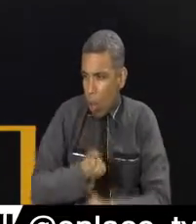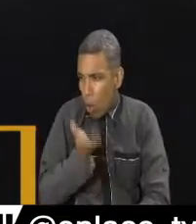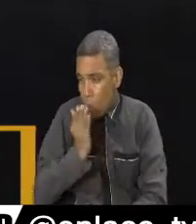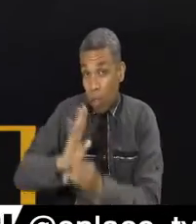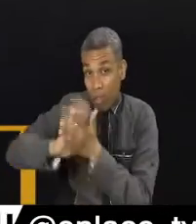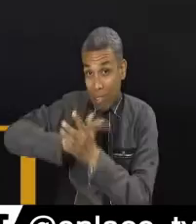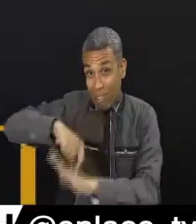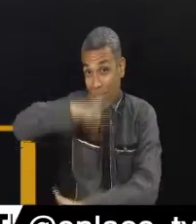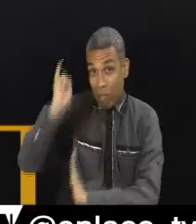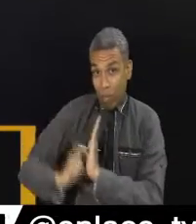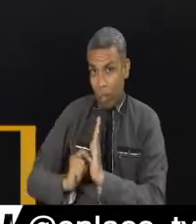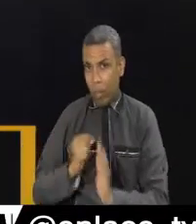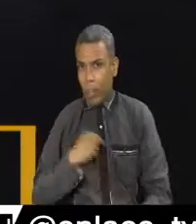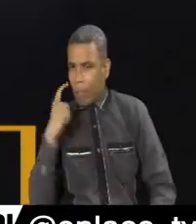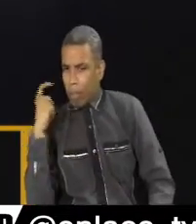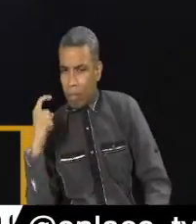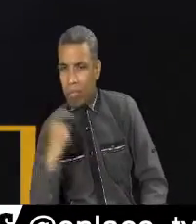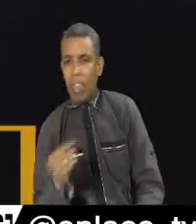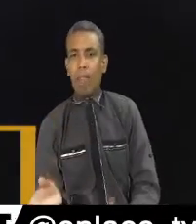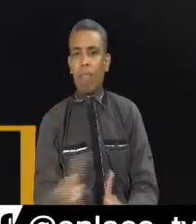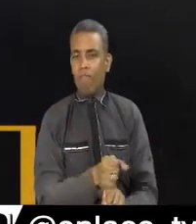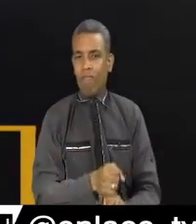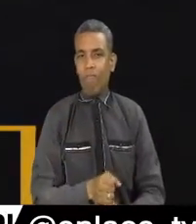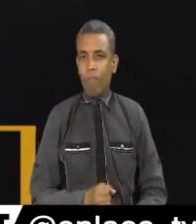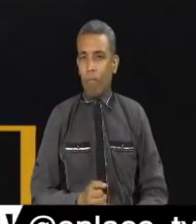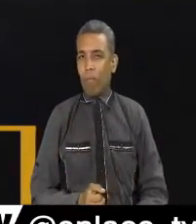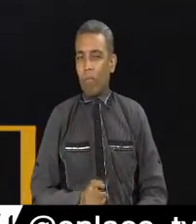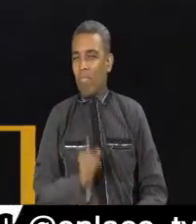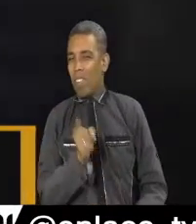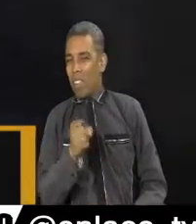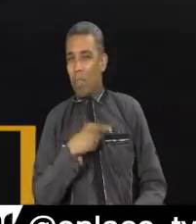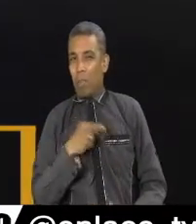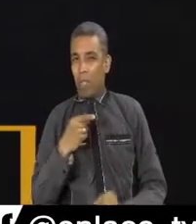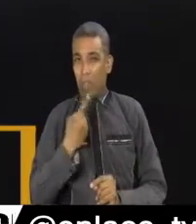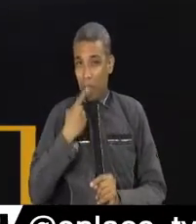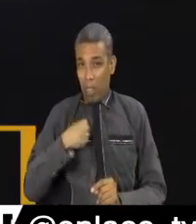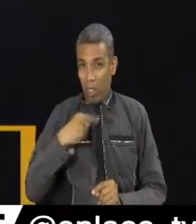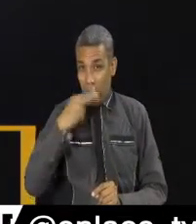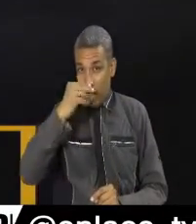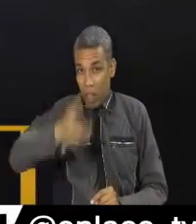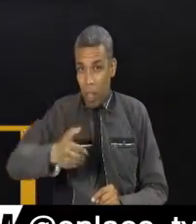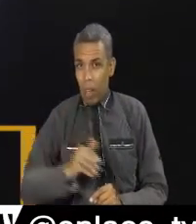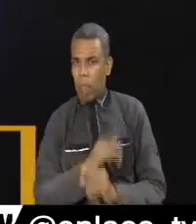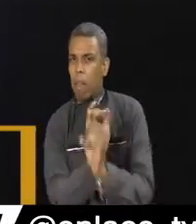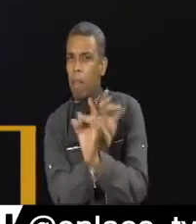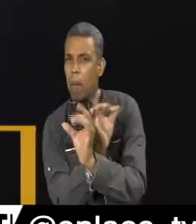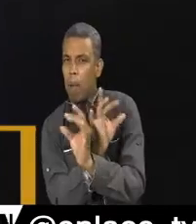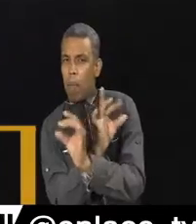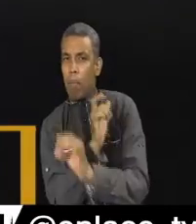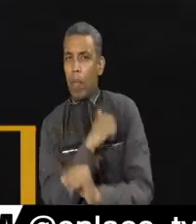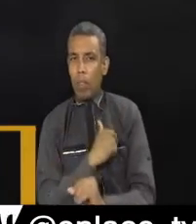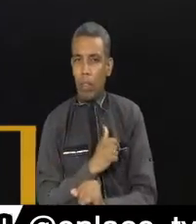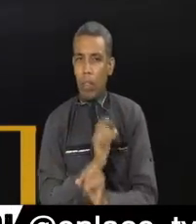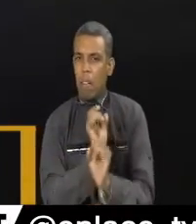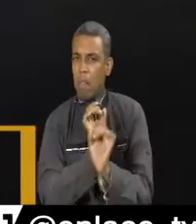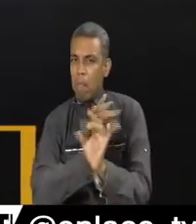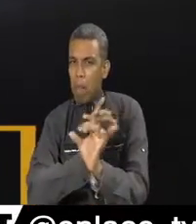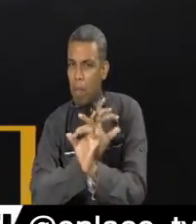estaba contactando con una persona al parecer de 17 años de manera virtual, al